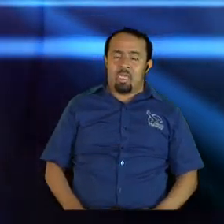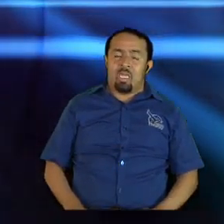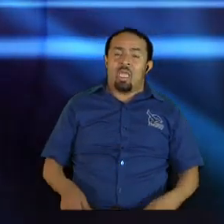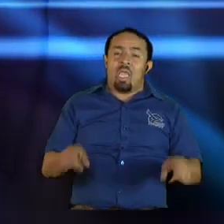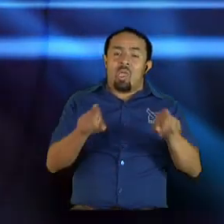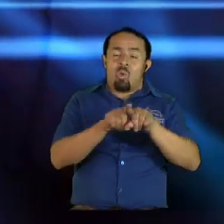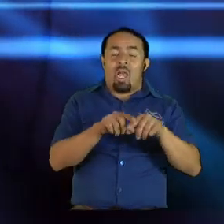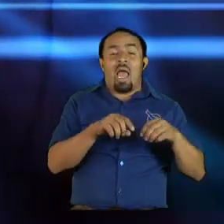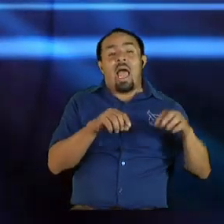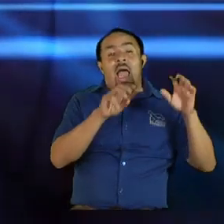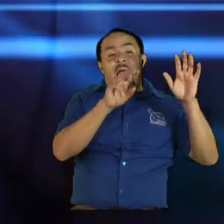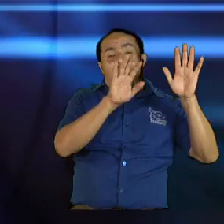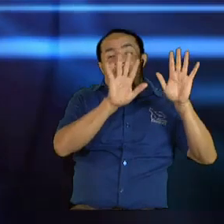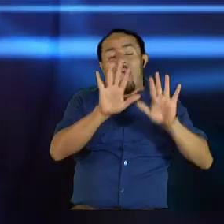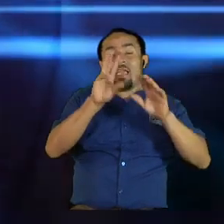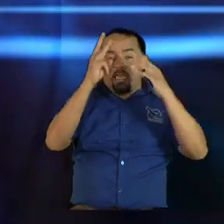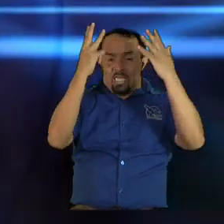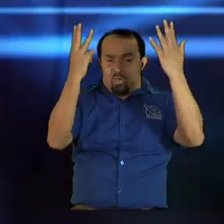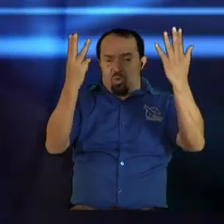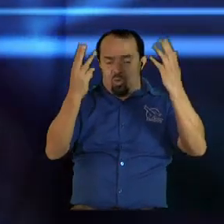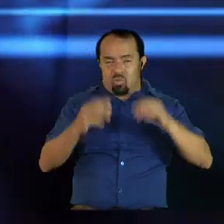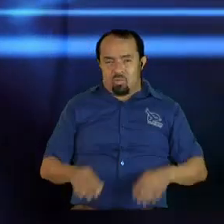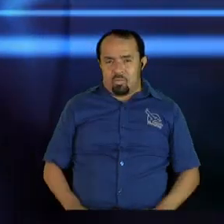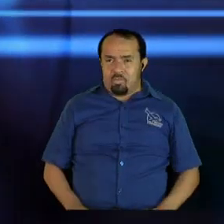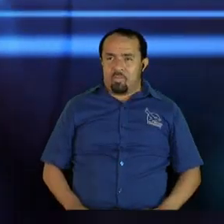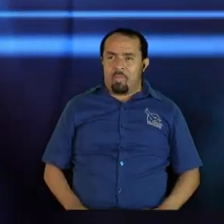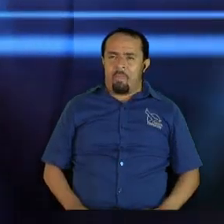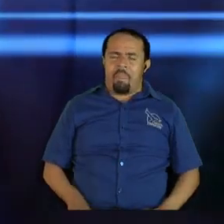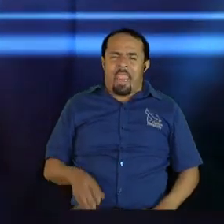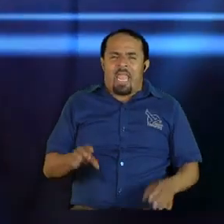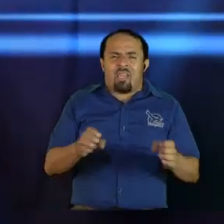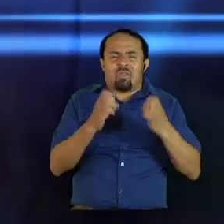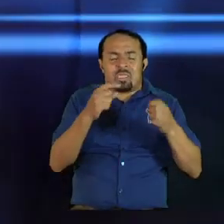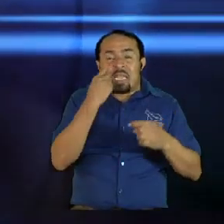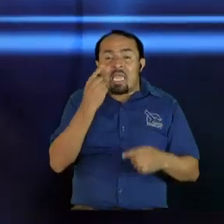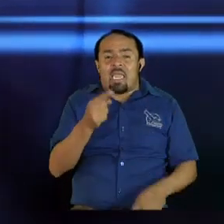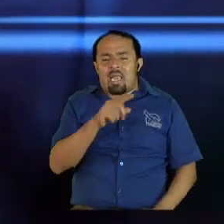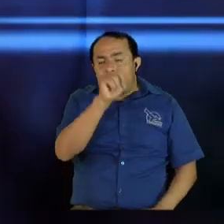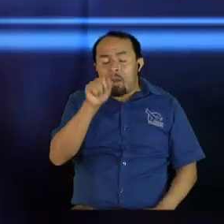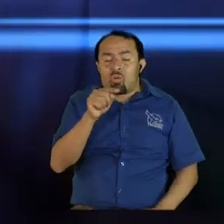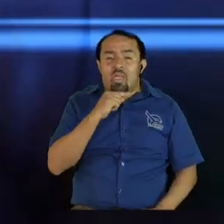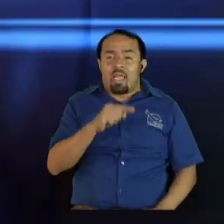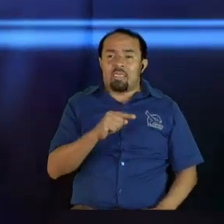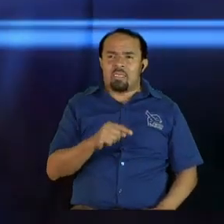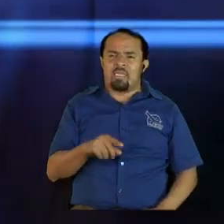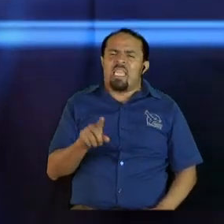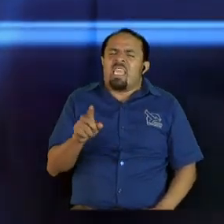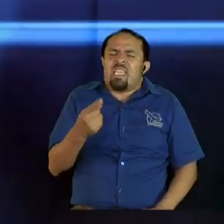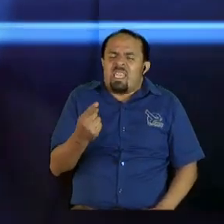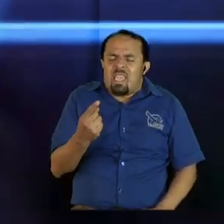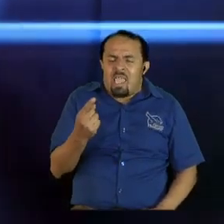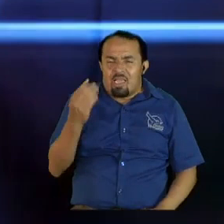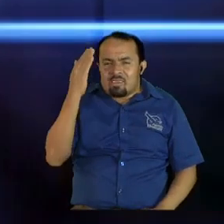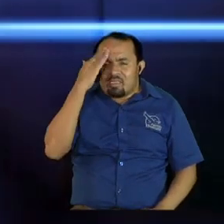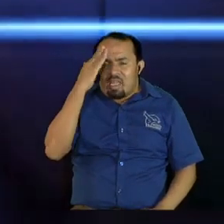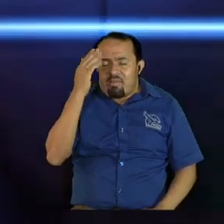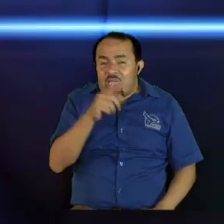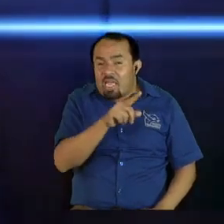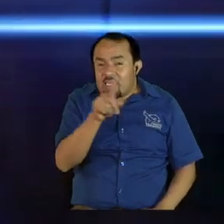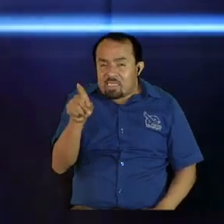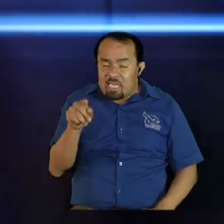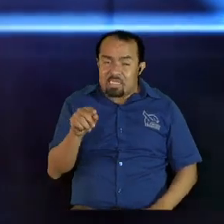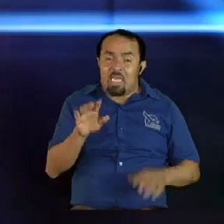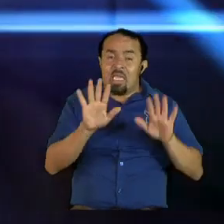Entonces ahora, ¿y quién lo conocerá? Esa es la pregunta clave. La pregunta clave